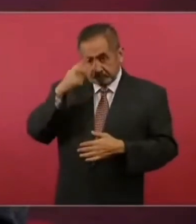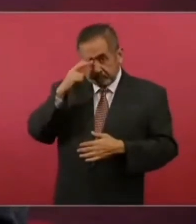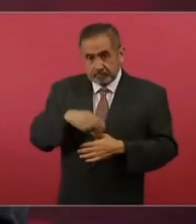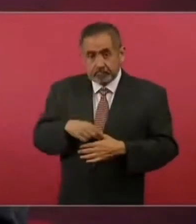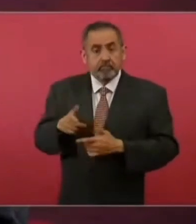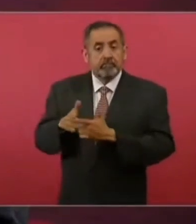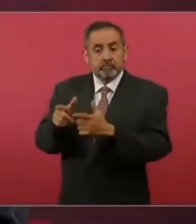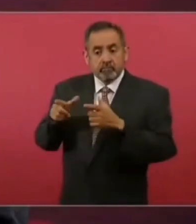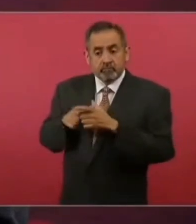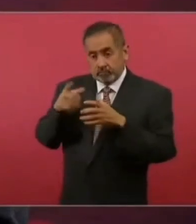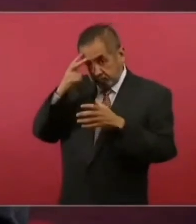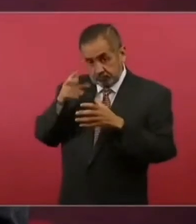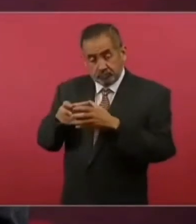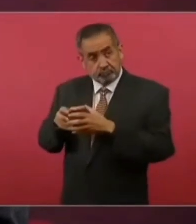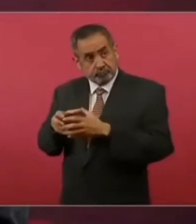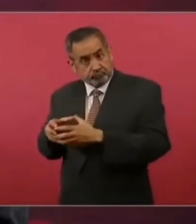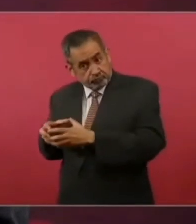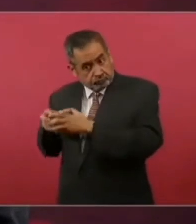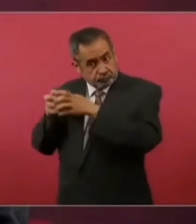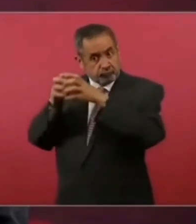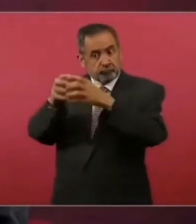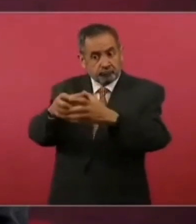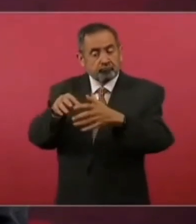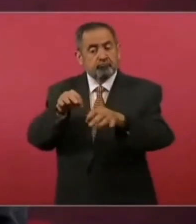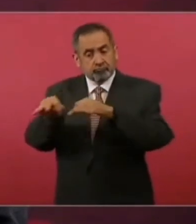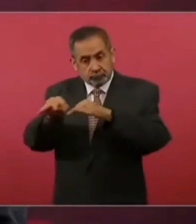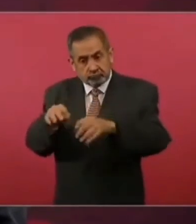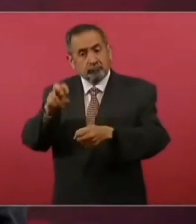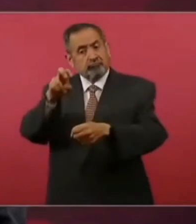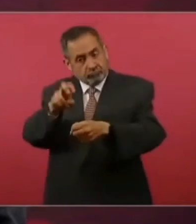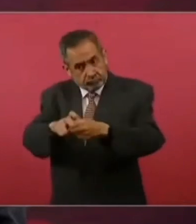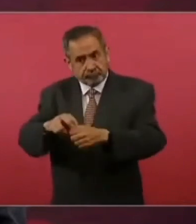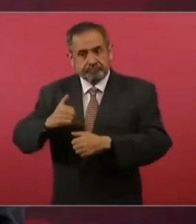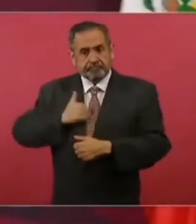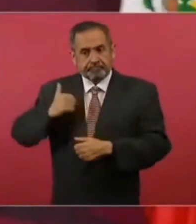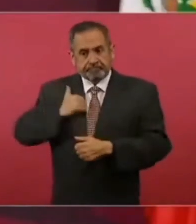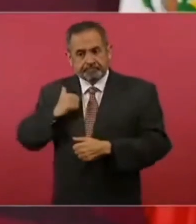hay brigadas nuestras trabajando allá.